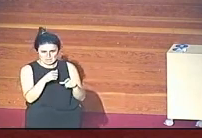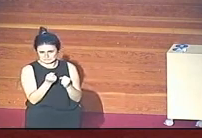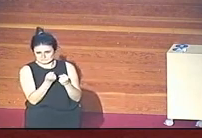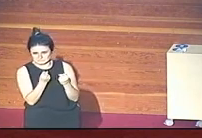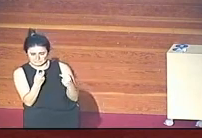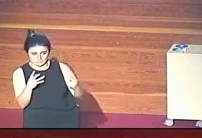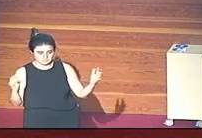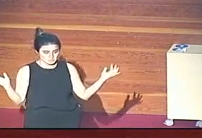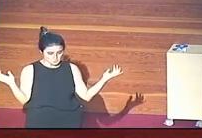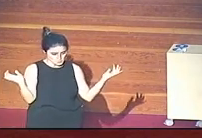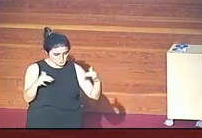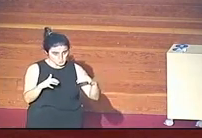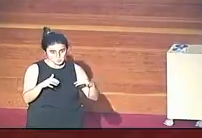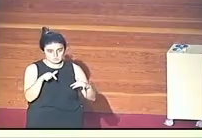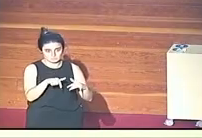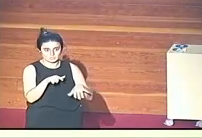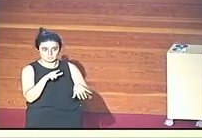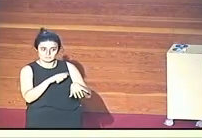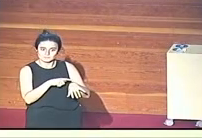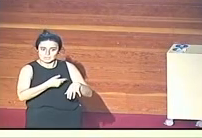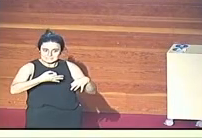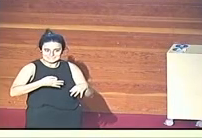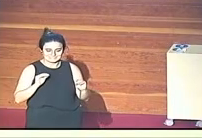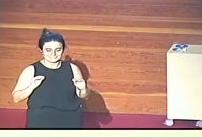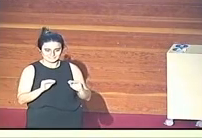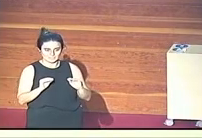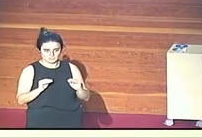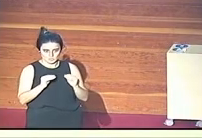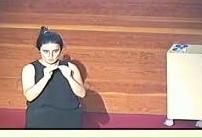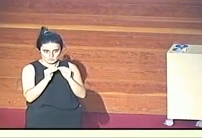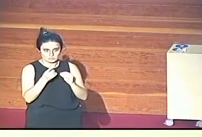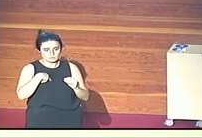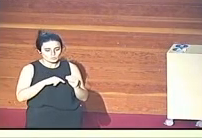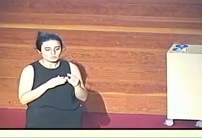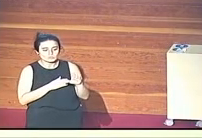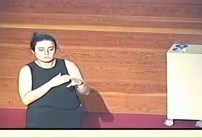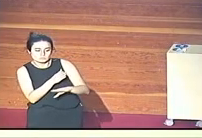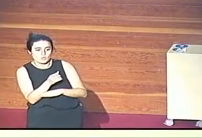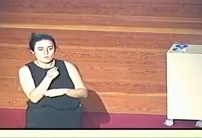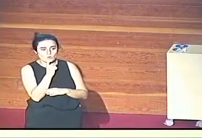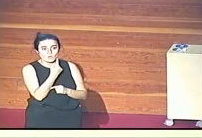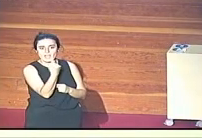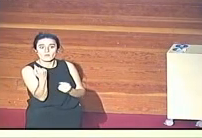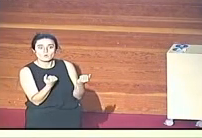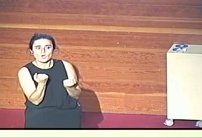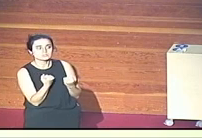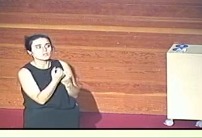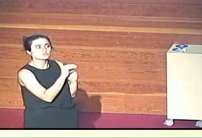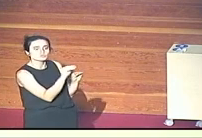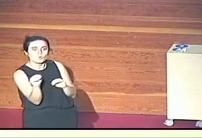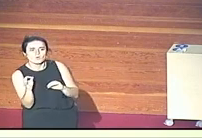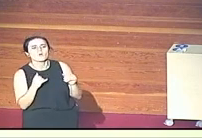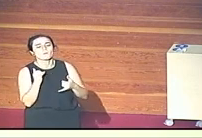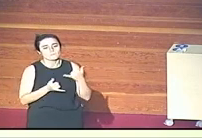al mismo punto en un momento muy concreto bueno pues como nos desplazamos cada uno vamos a nuestro coche o vamos a ir en